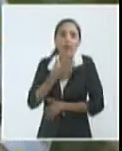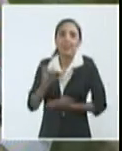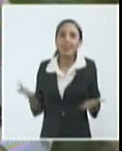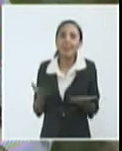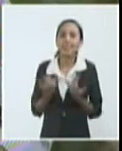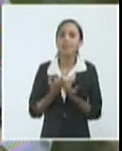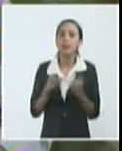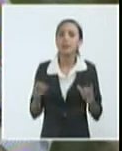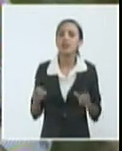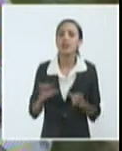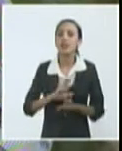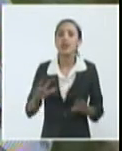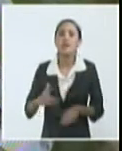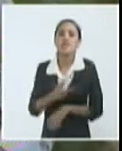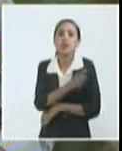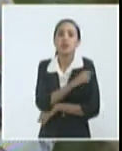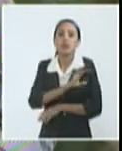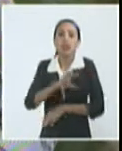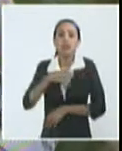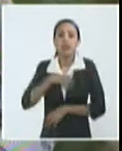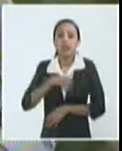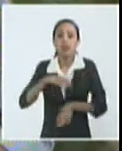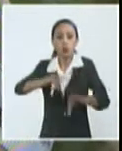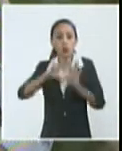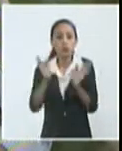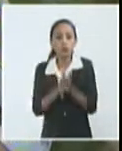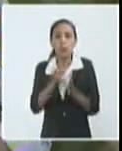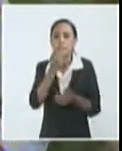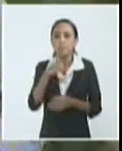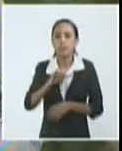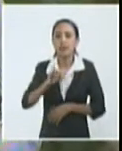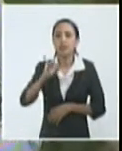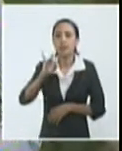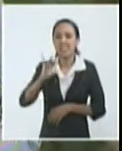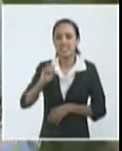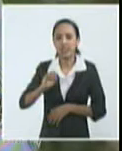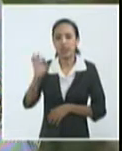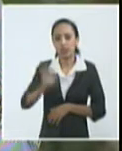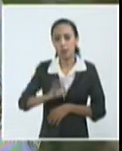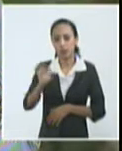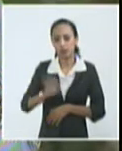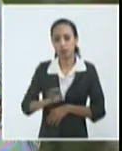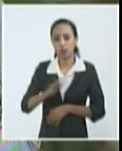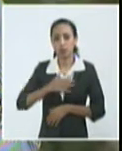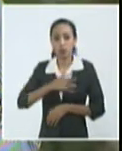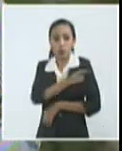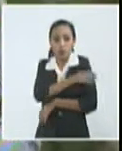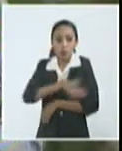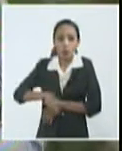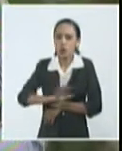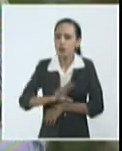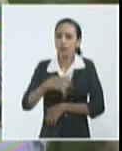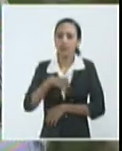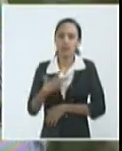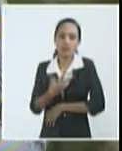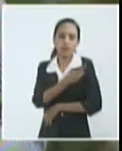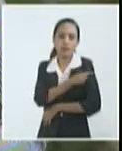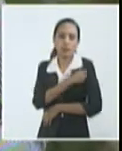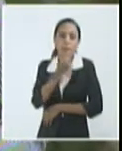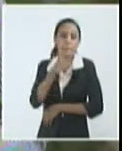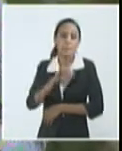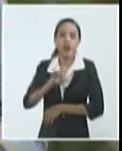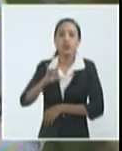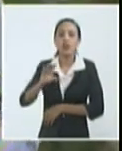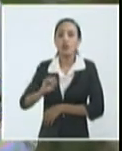ya tenemos con vacunación completa más del 70% de nuestra población, más del 90%